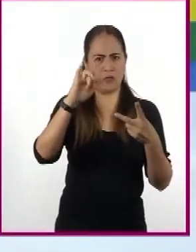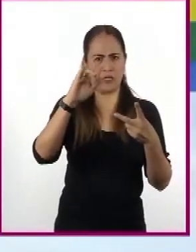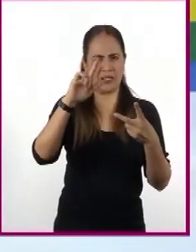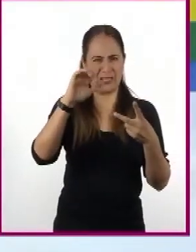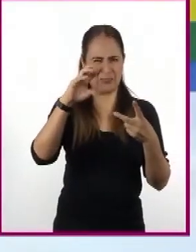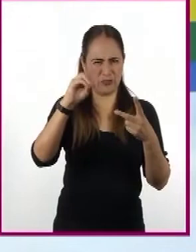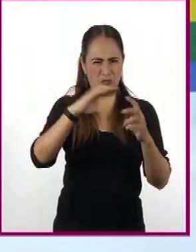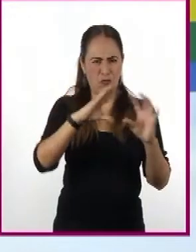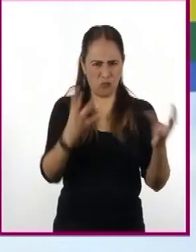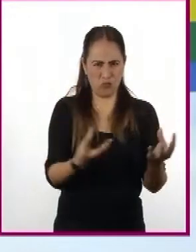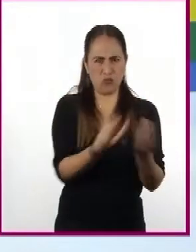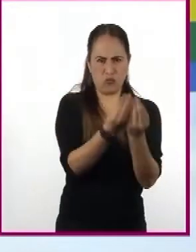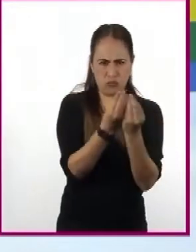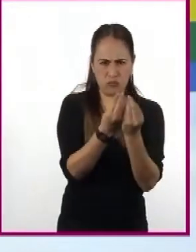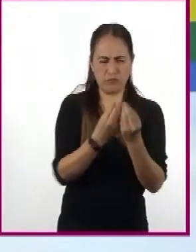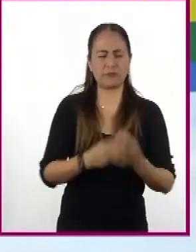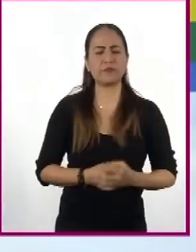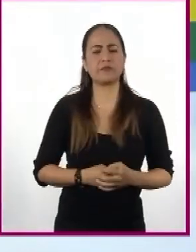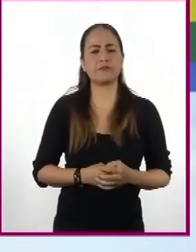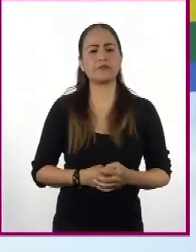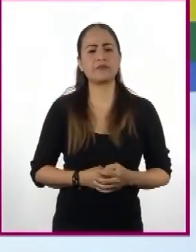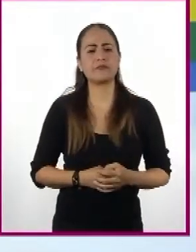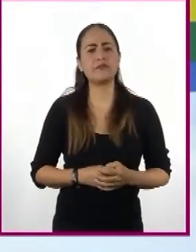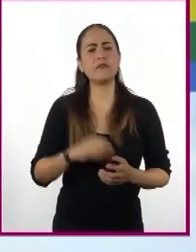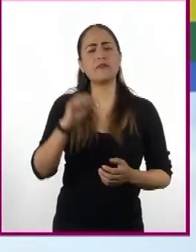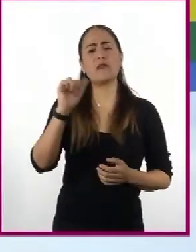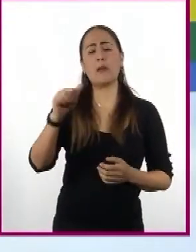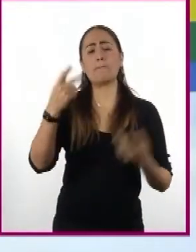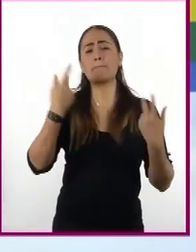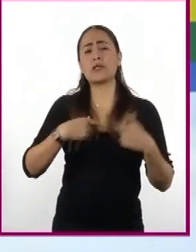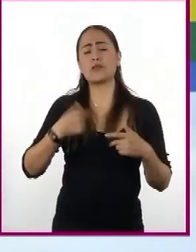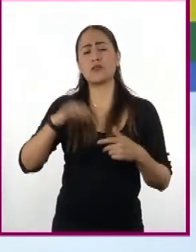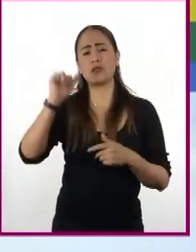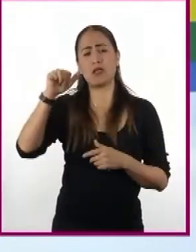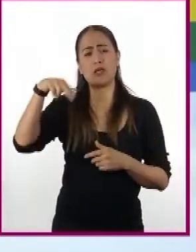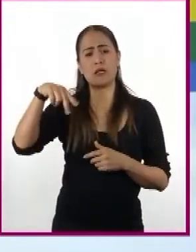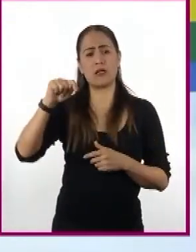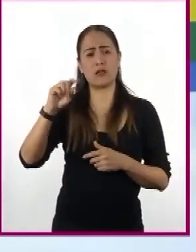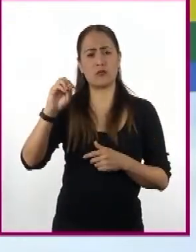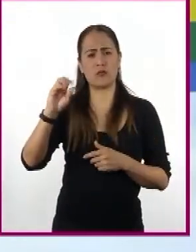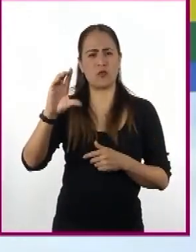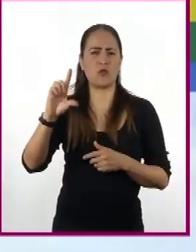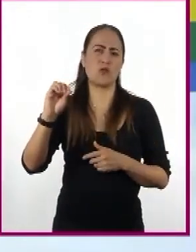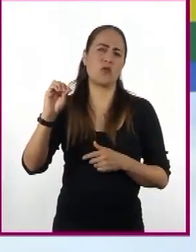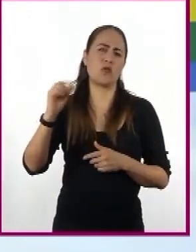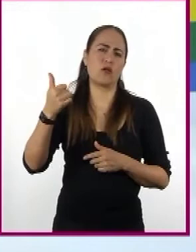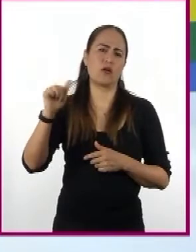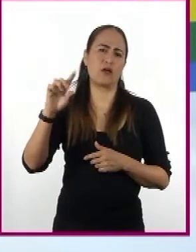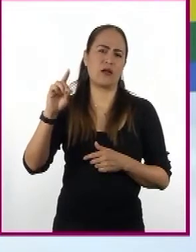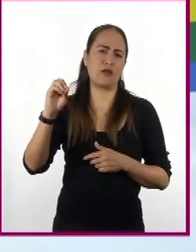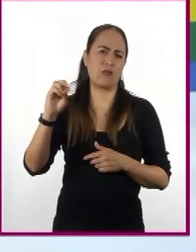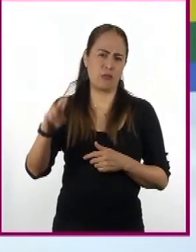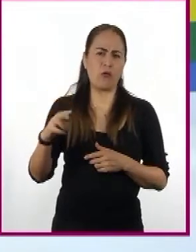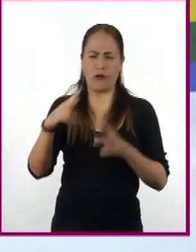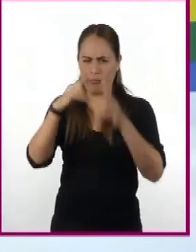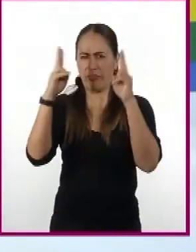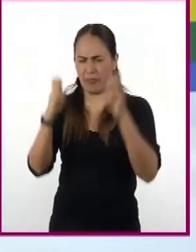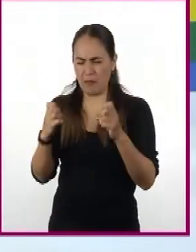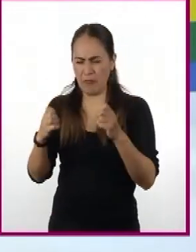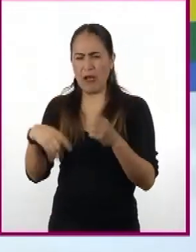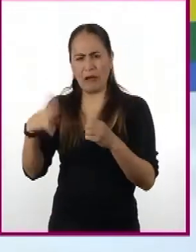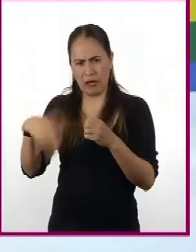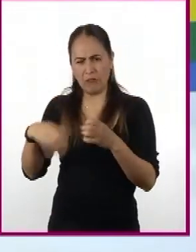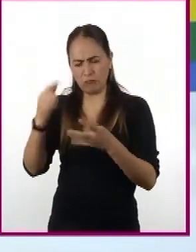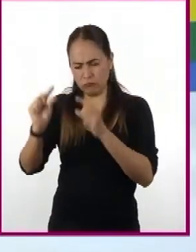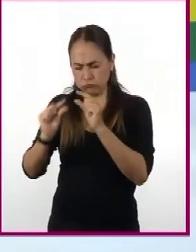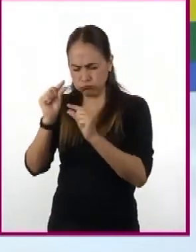toda compilación es una antología. Un antologador debe haber leído suficiente sobre el género o tema y escoger lo más